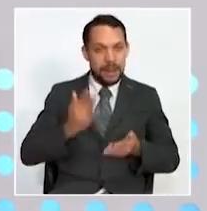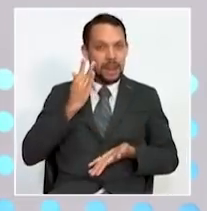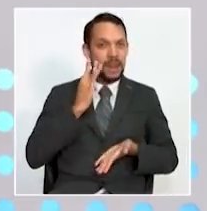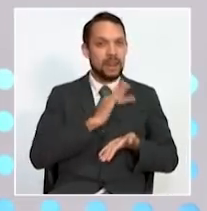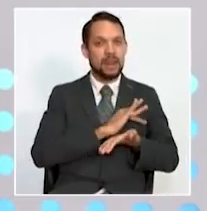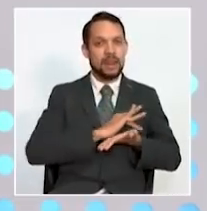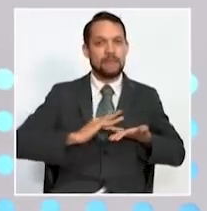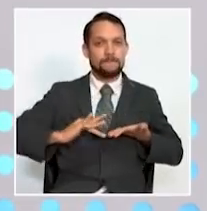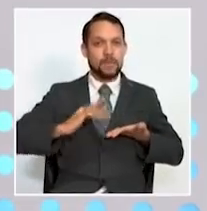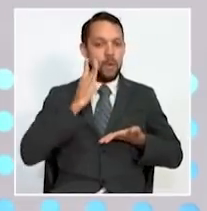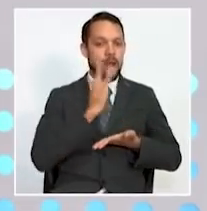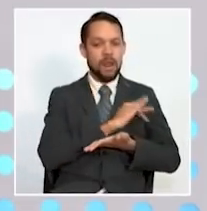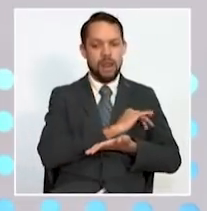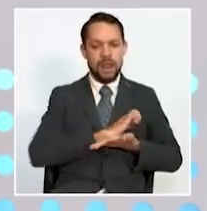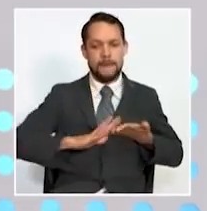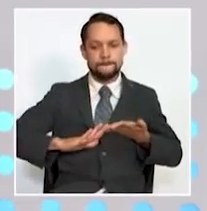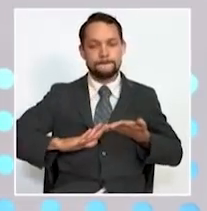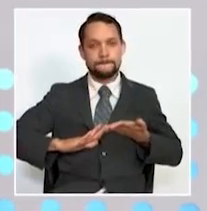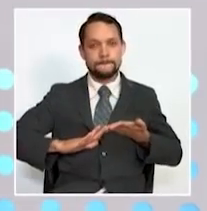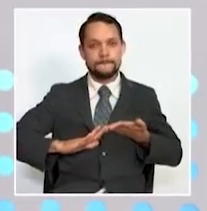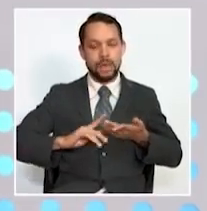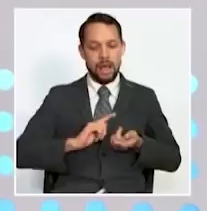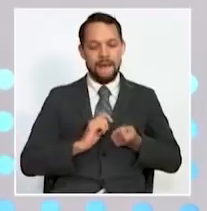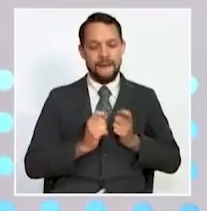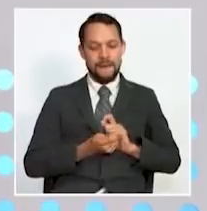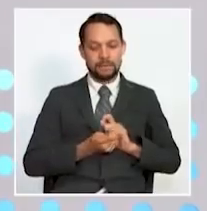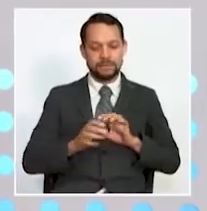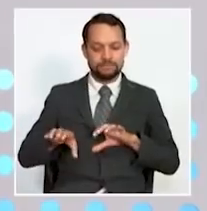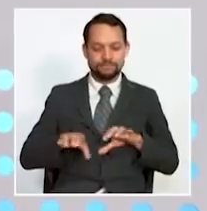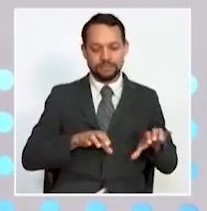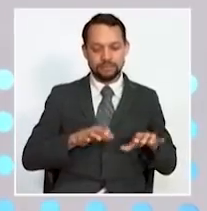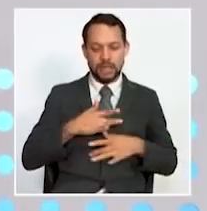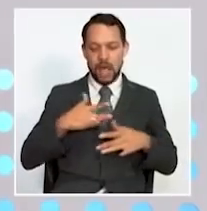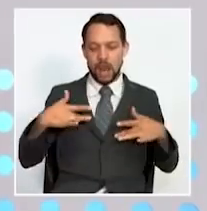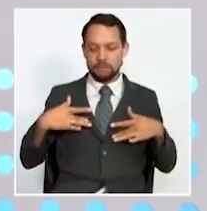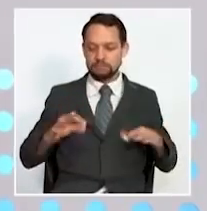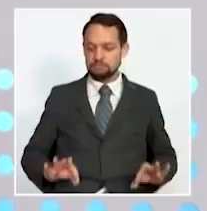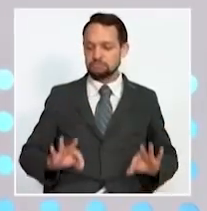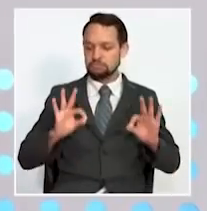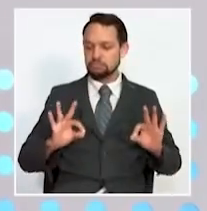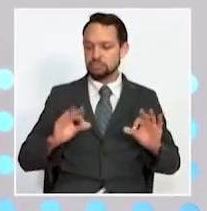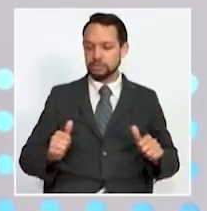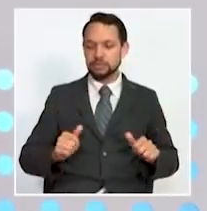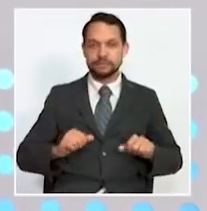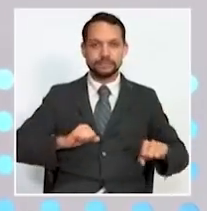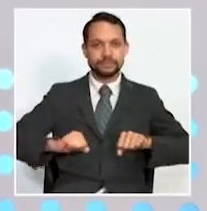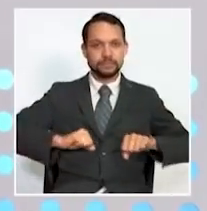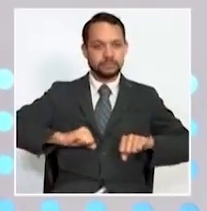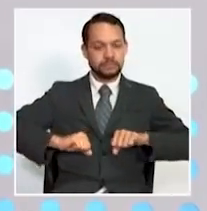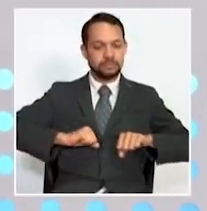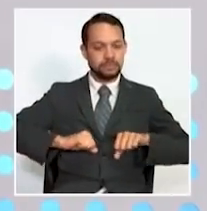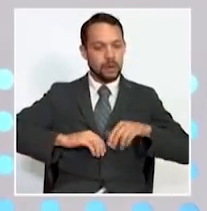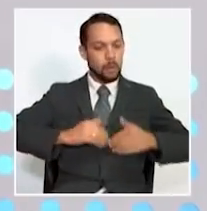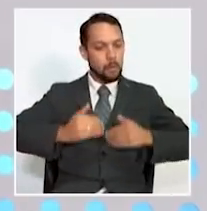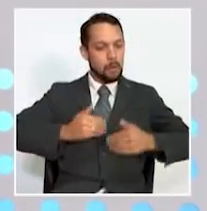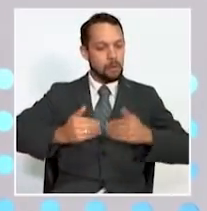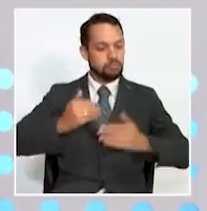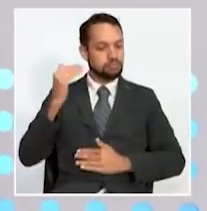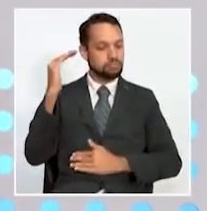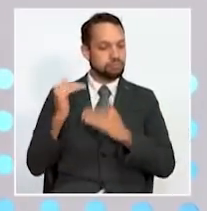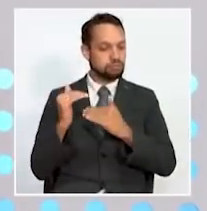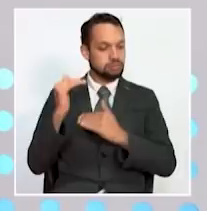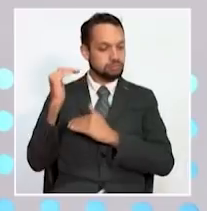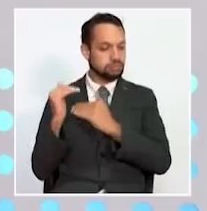desintoxicación, con unos cambios de hábitos alimenticios por hábitos saludables, por alimentos que me disminuyan la cantidad de